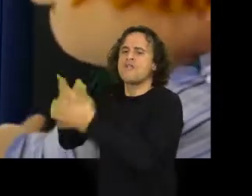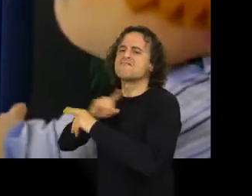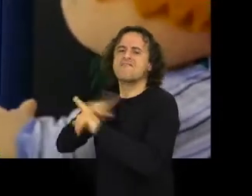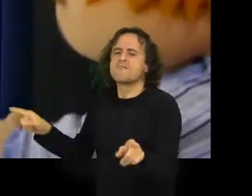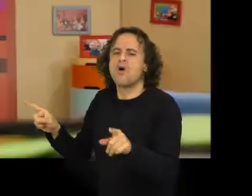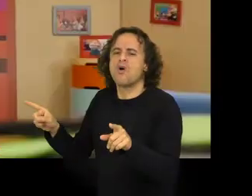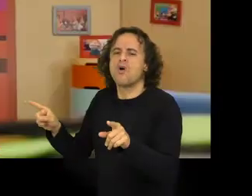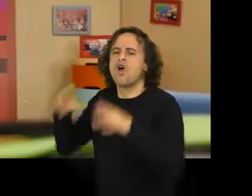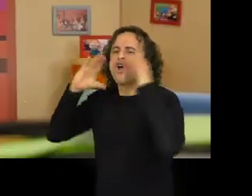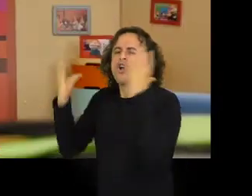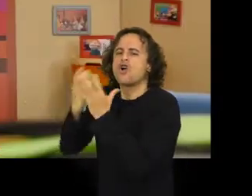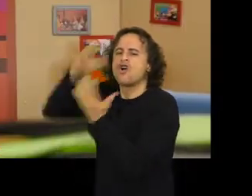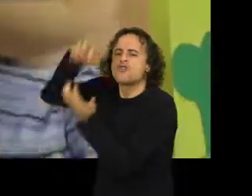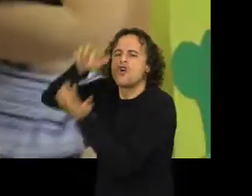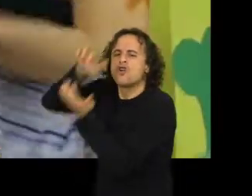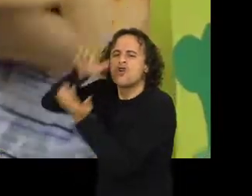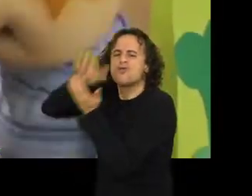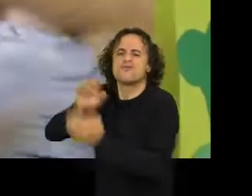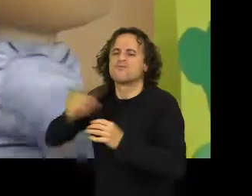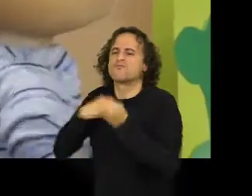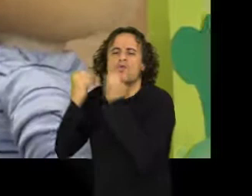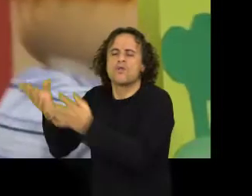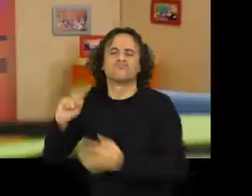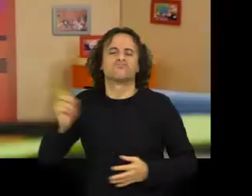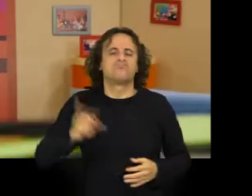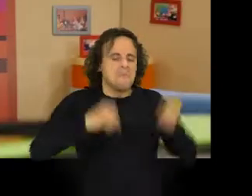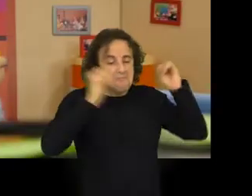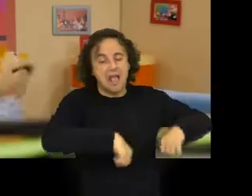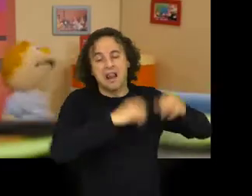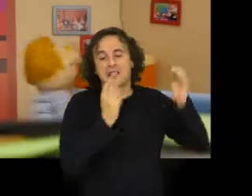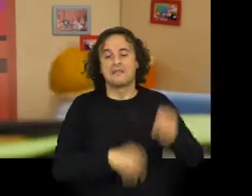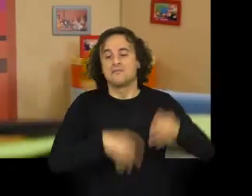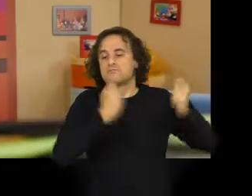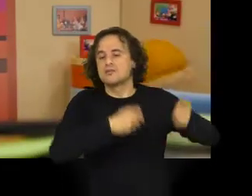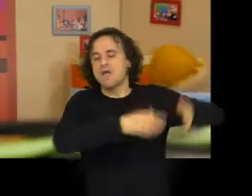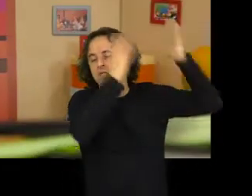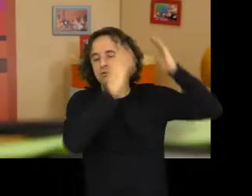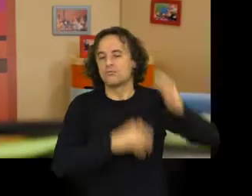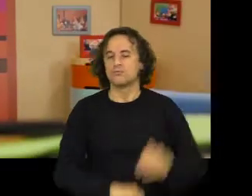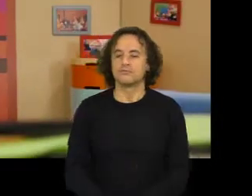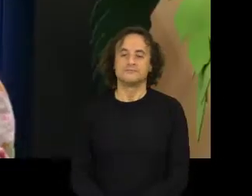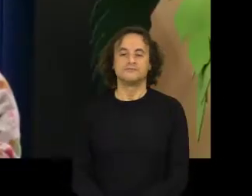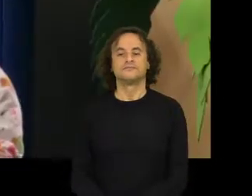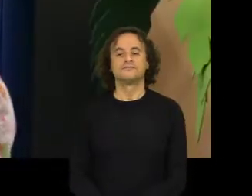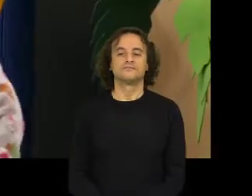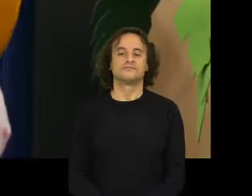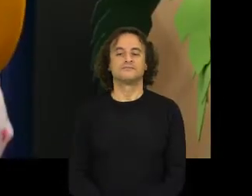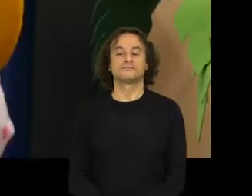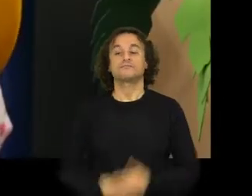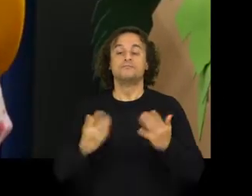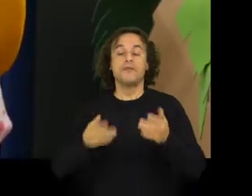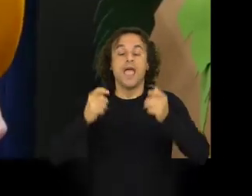contar tampouco o que nos pasou cos crocodilos que había no río. Pois vale. Ai, que pesado.